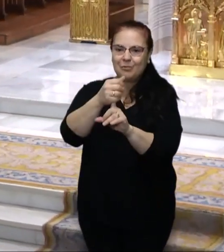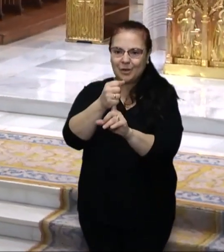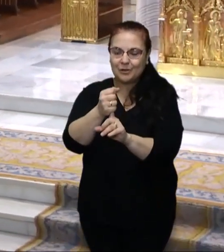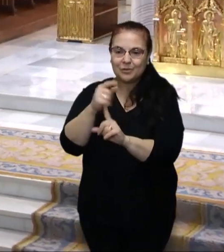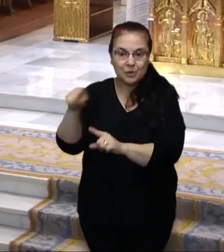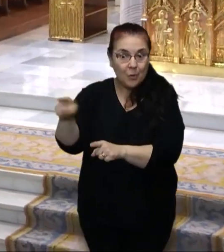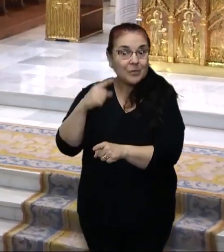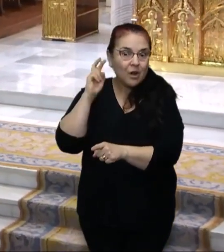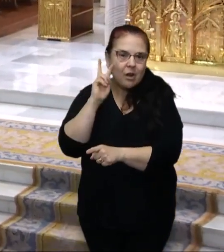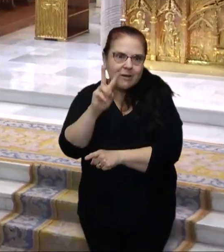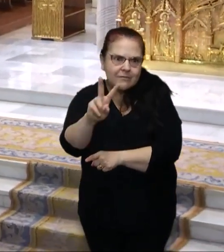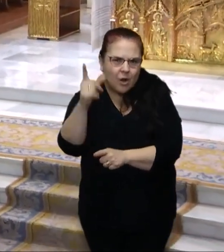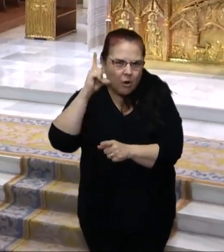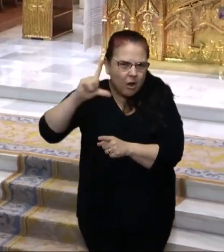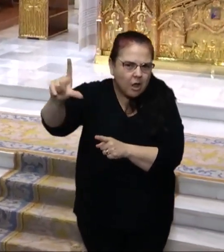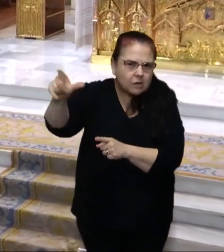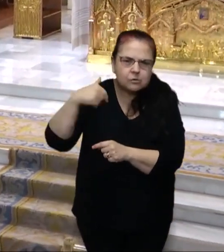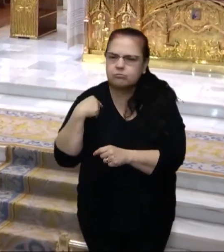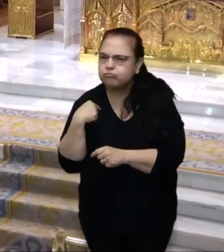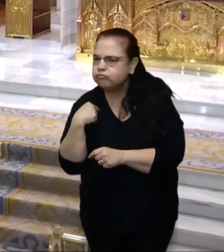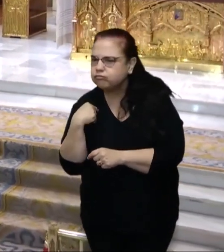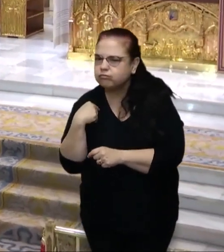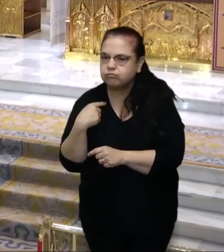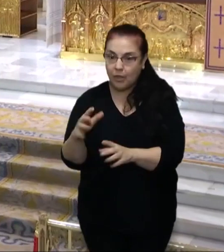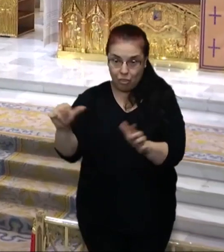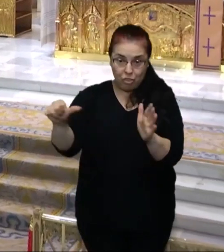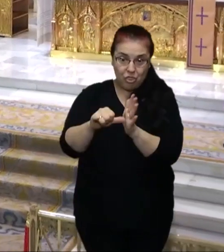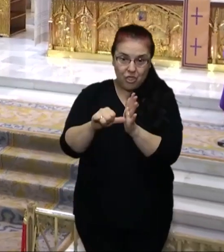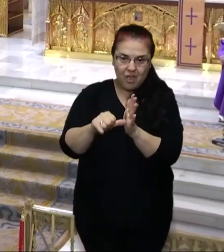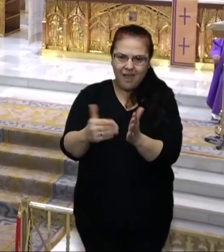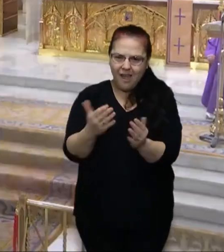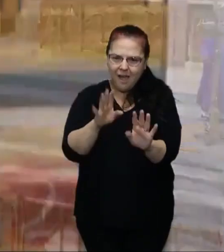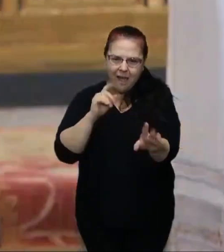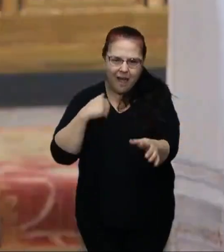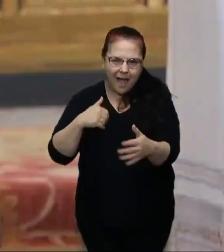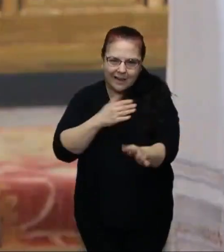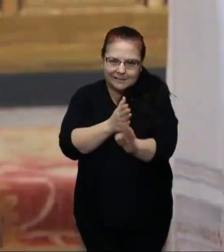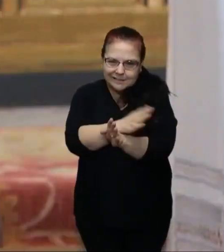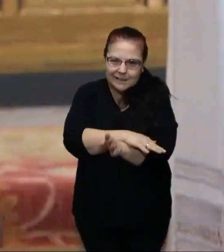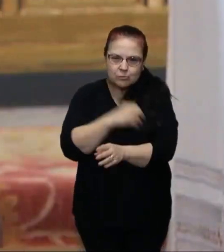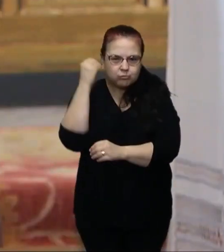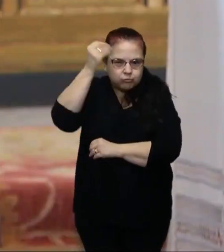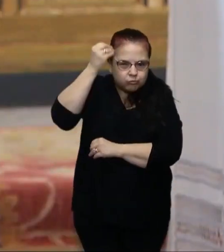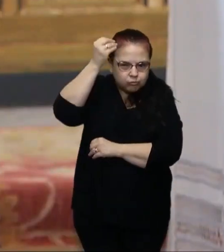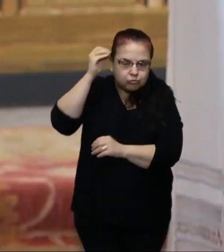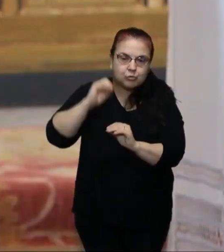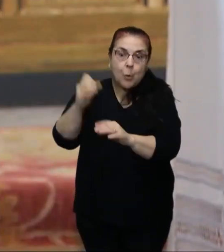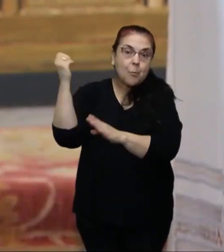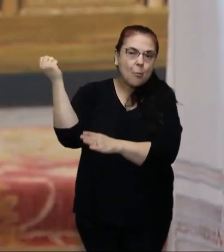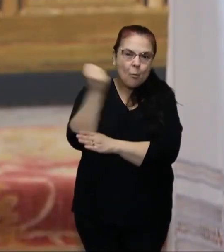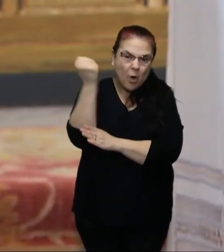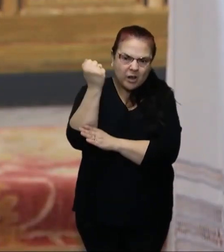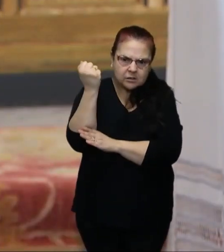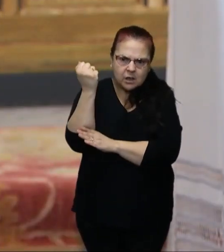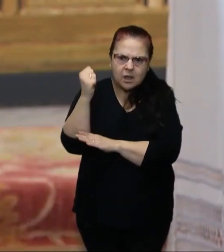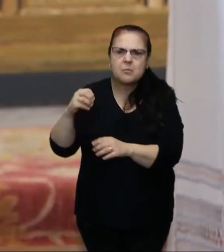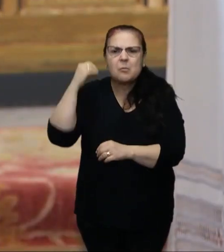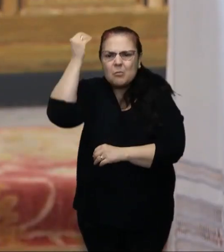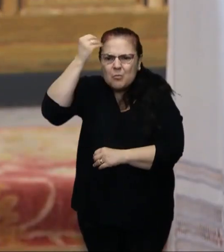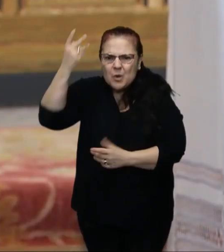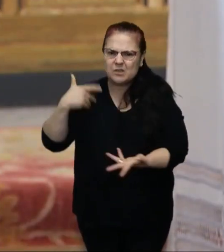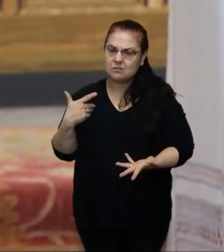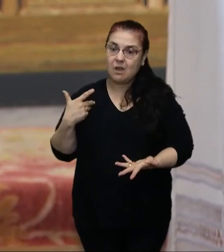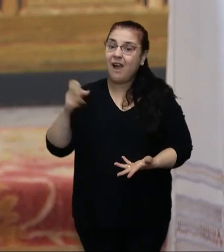lo vieron desde lejos y antes de que se acercara, maquinaron su muerte. Decían unos a otros: